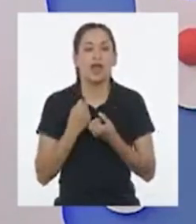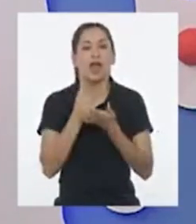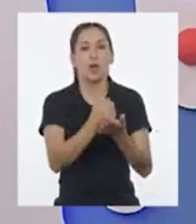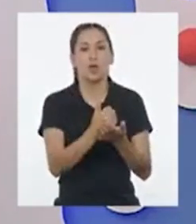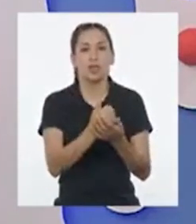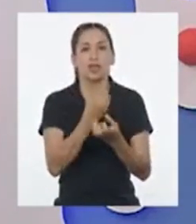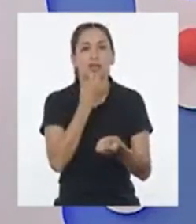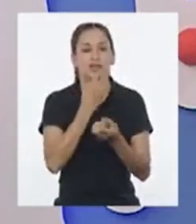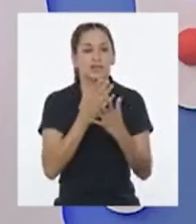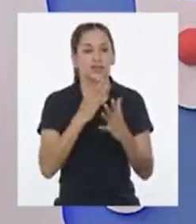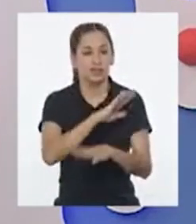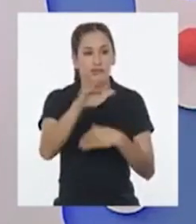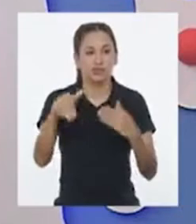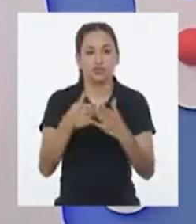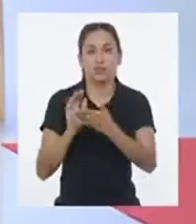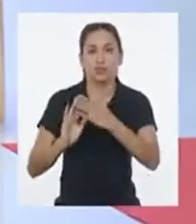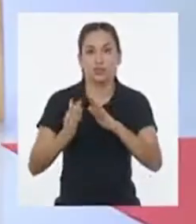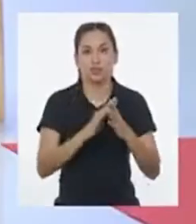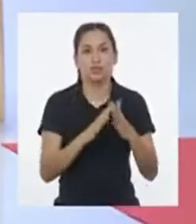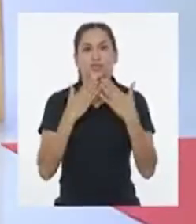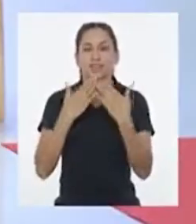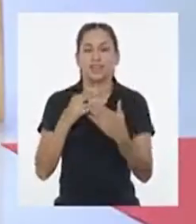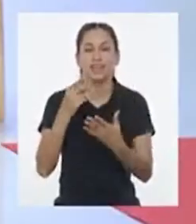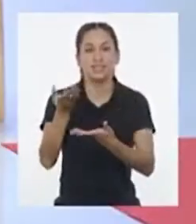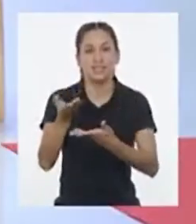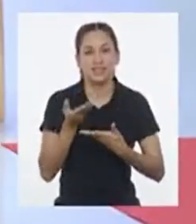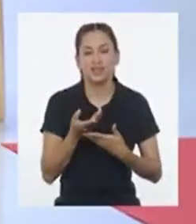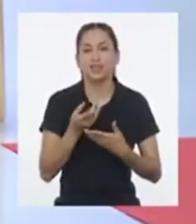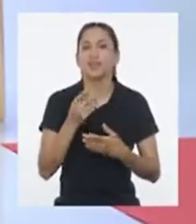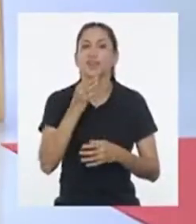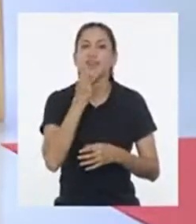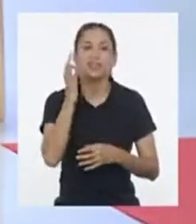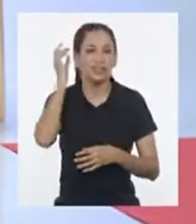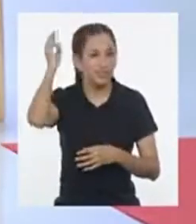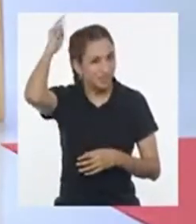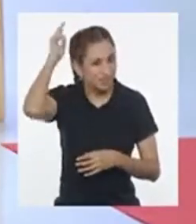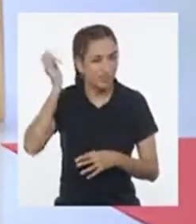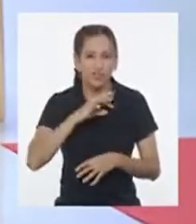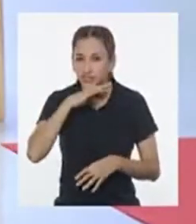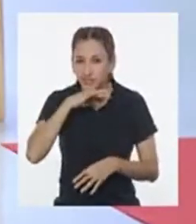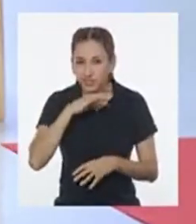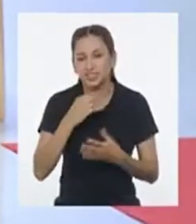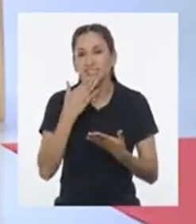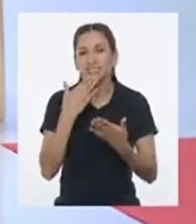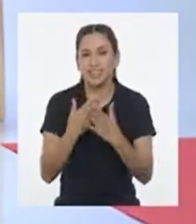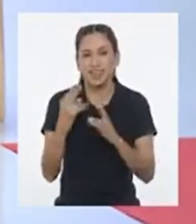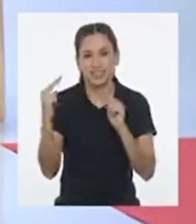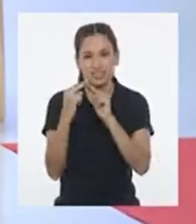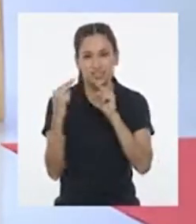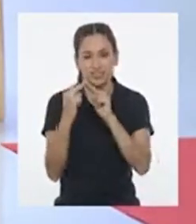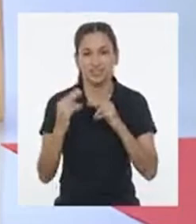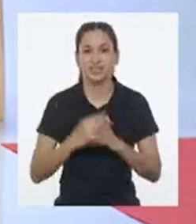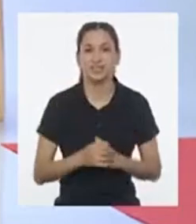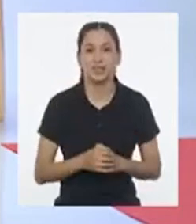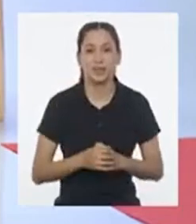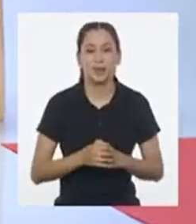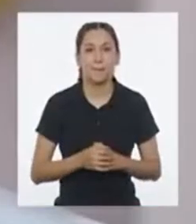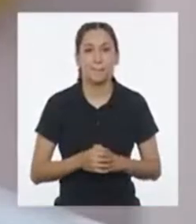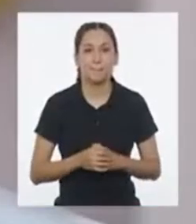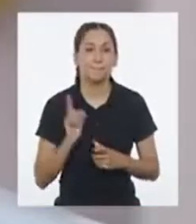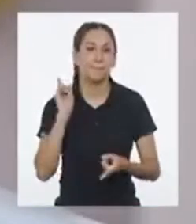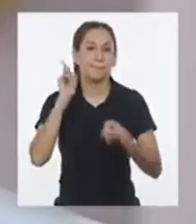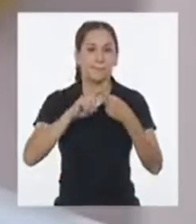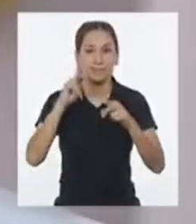el bienestar de toda la población. Gracias por acompañarnos, Tocino Cútec. Ha sido un placer